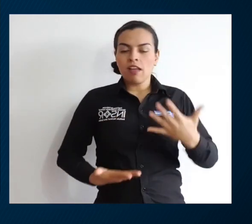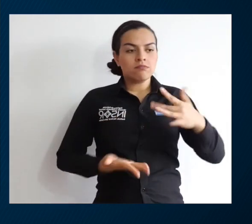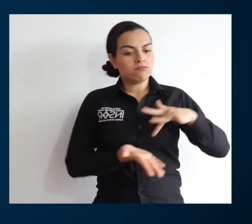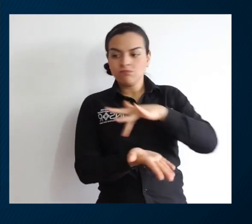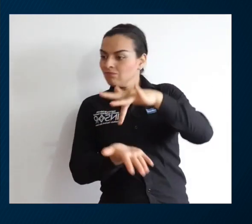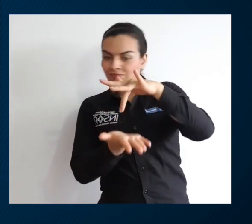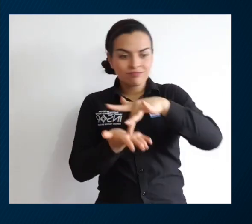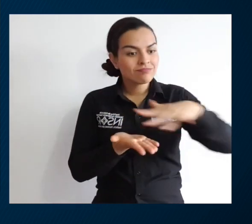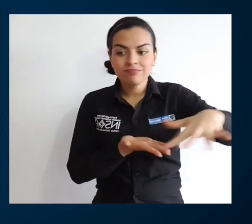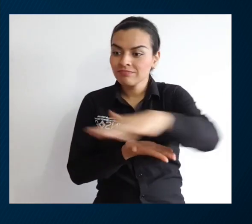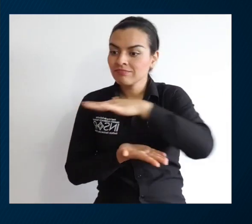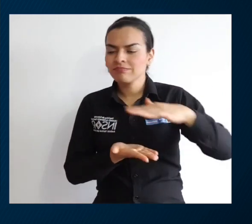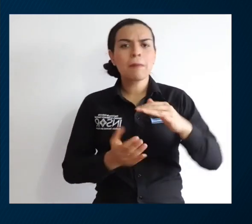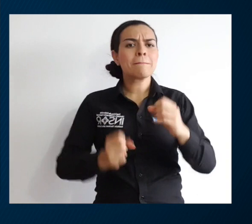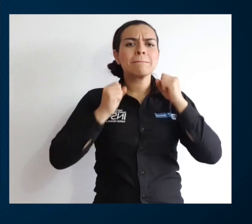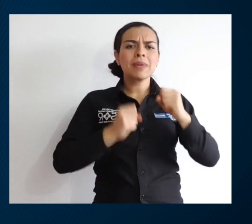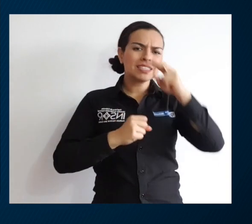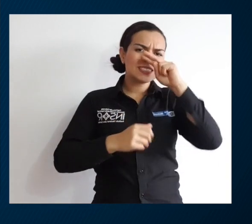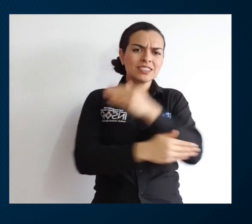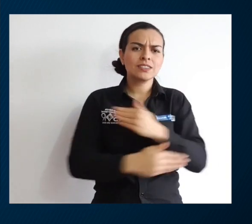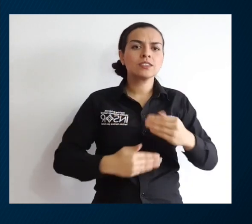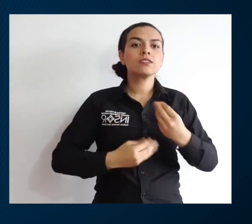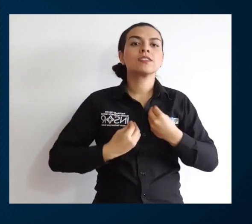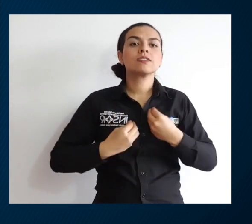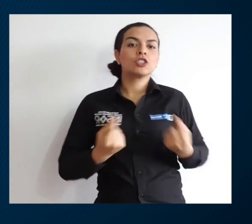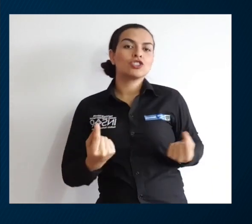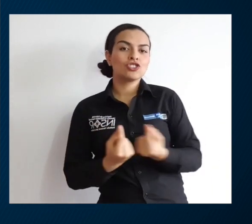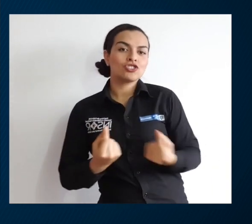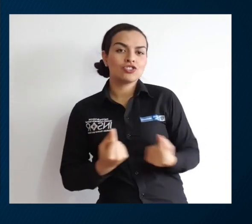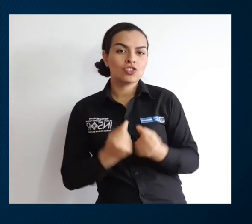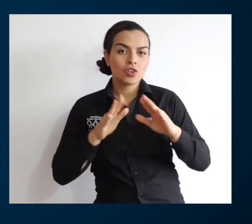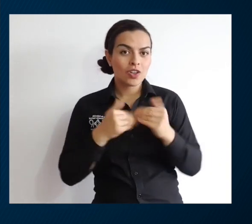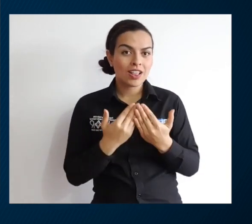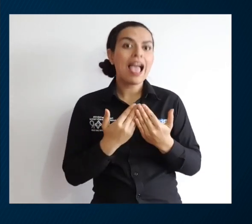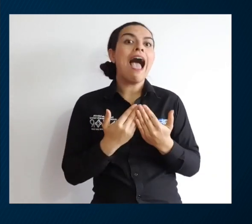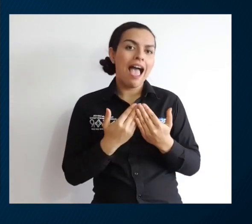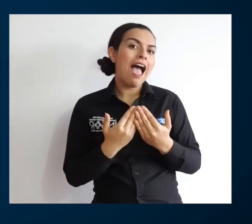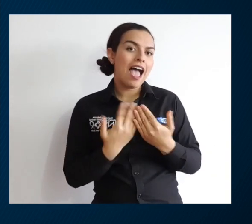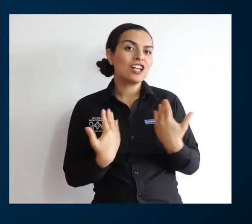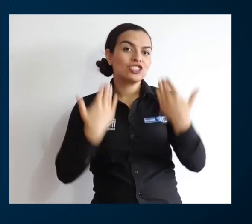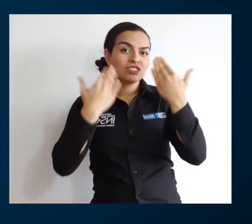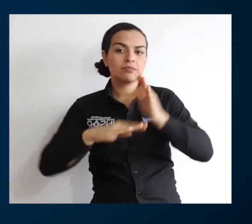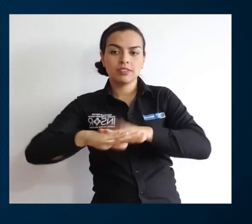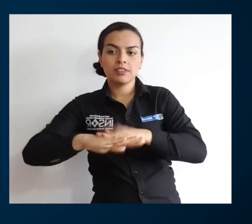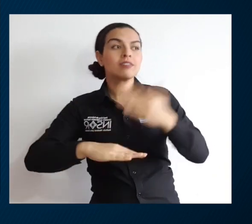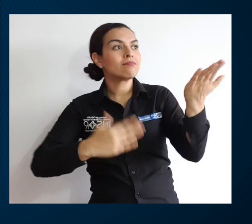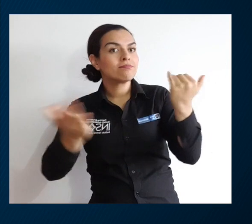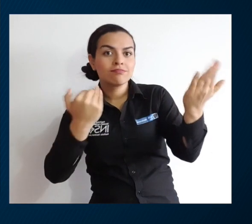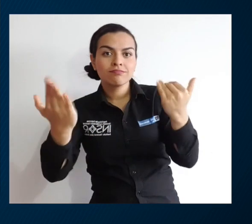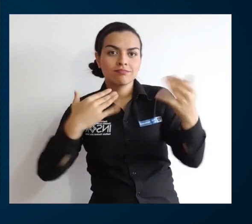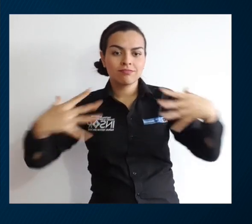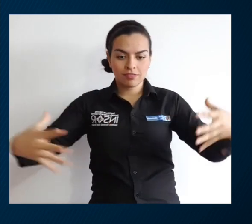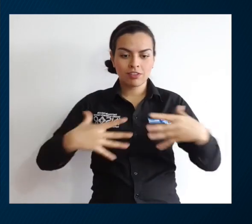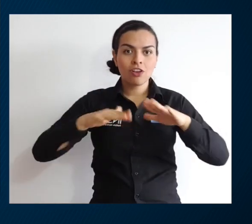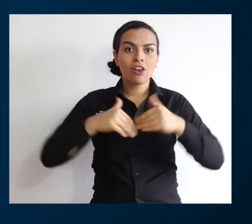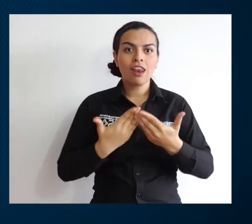que ya no tienen. Por fortuna para nosotros, a nivel georreferencial, la mayor parte de niños que no tienen acceso viven cerca del